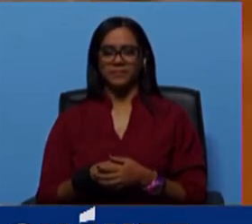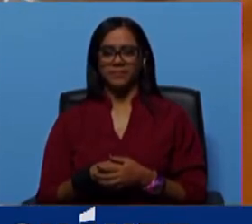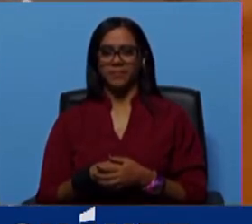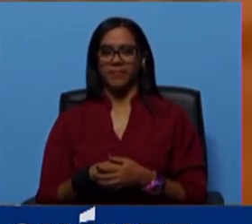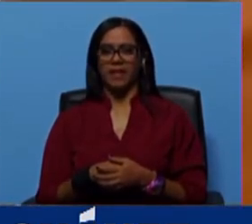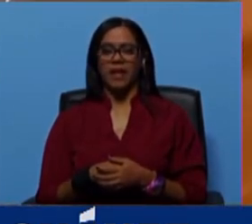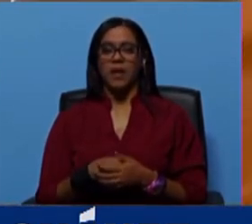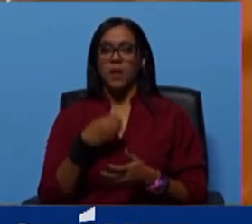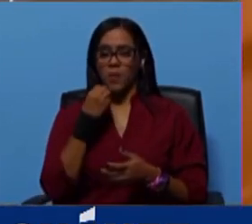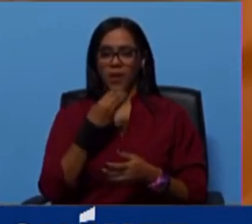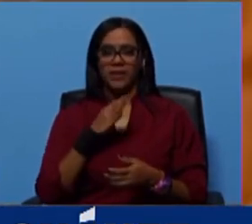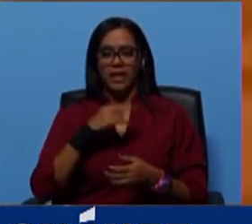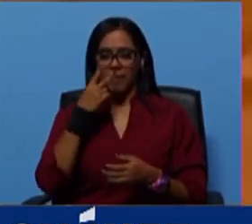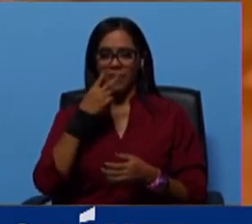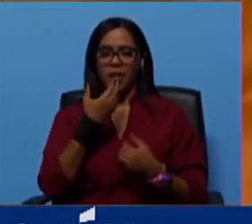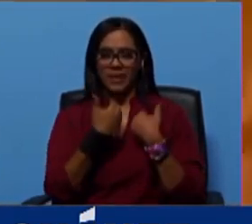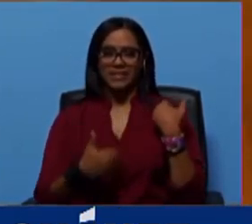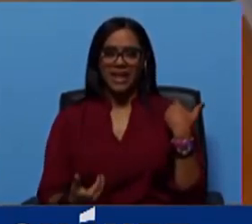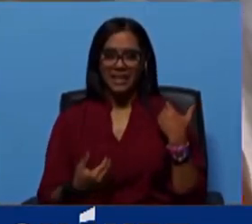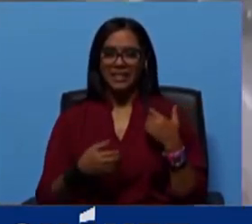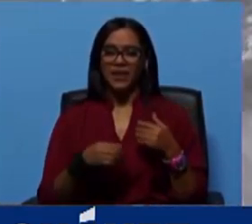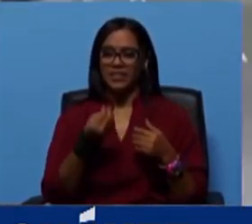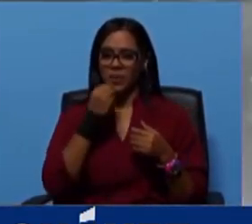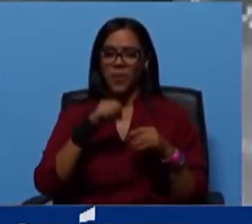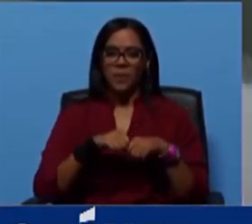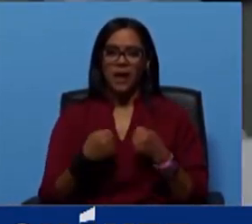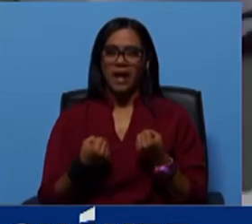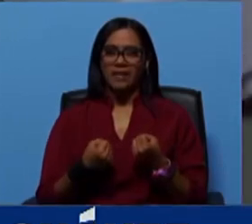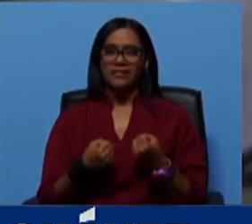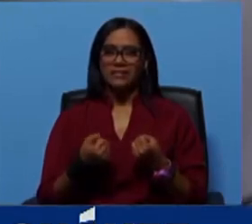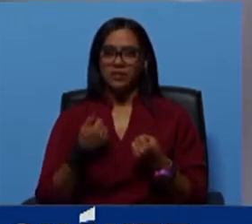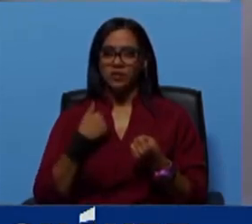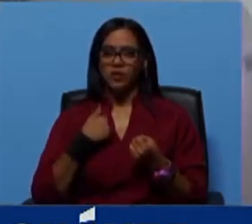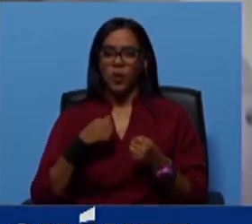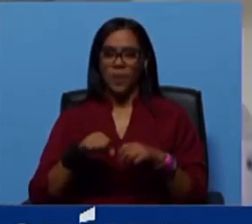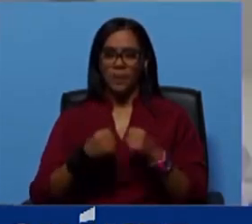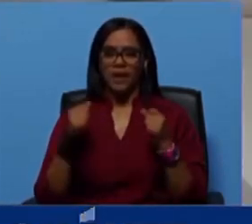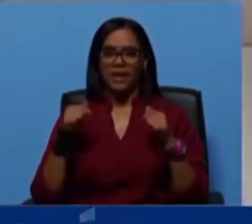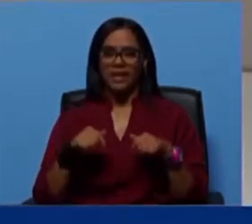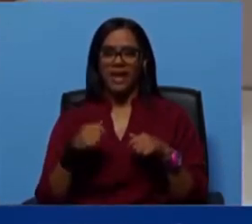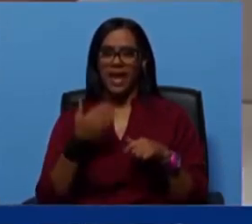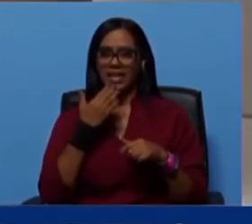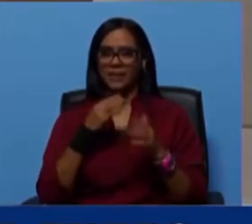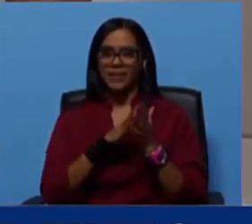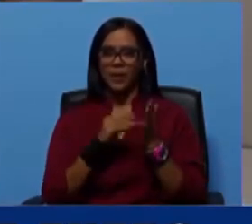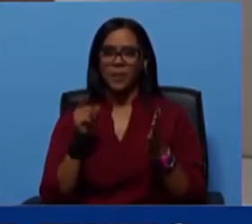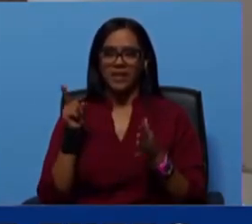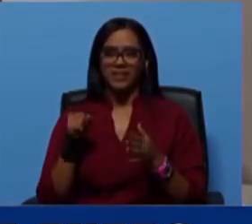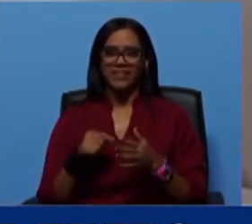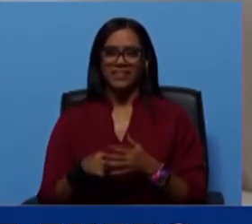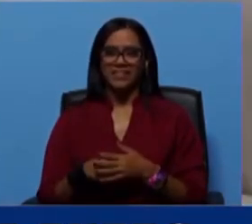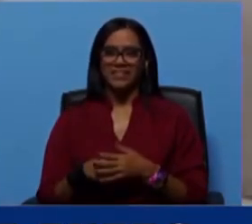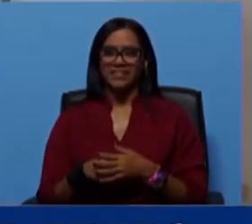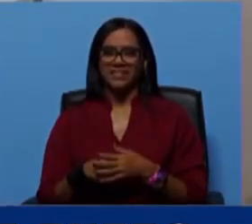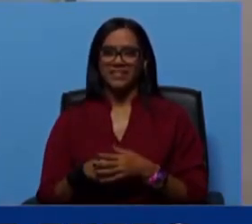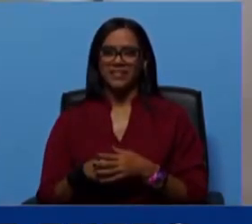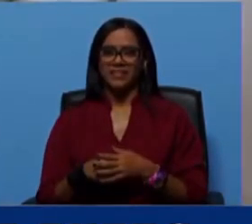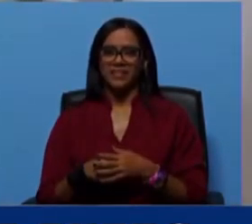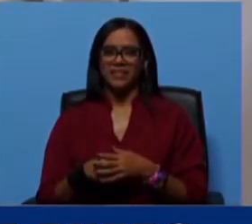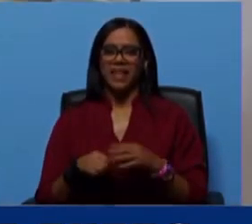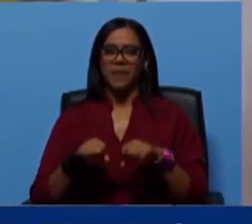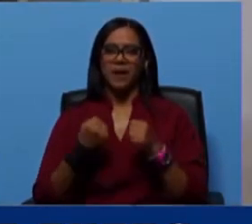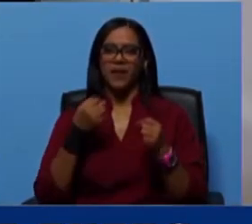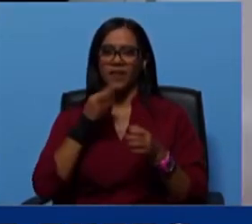Bueno, ellos estaban viendo al presidente Nicolás Maduro cuando se comió el pan. Ya yo tengo mi pan aquí. Hay alguien que me está copiando ahí. El pan con el